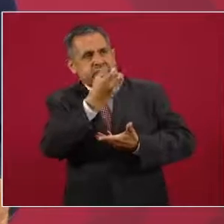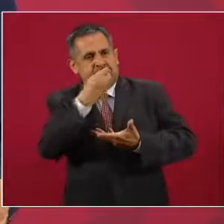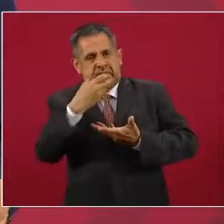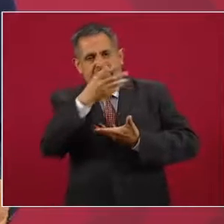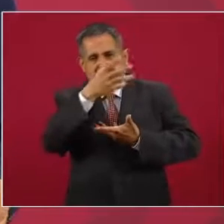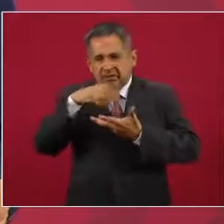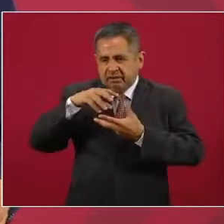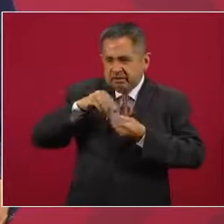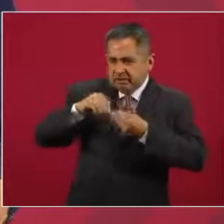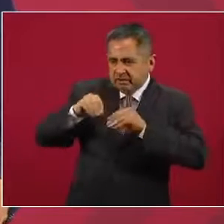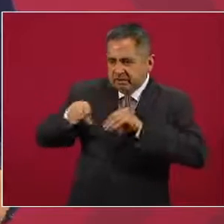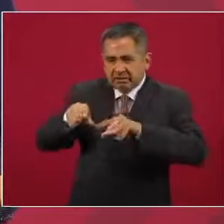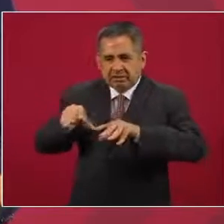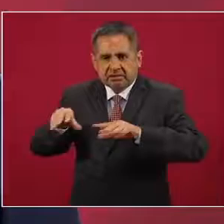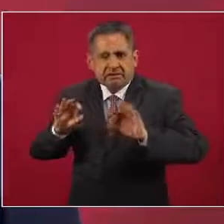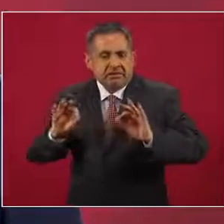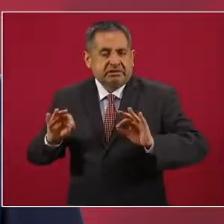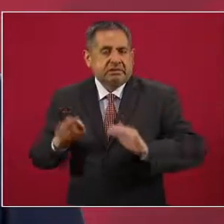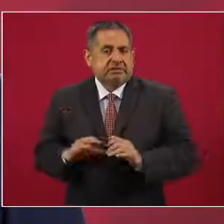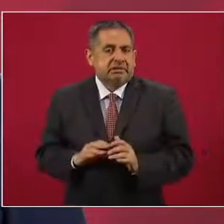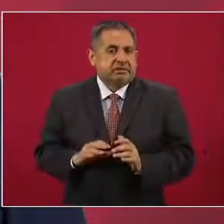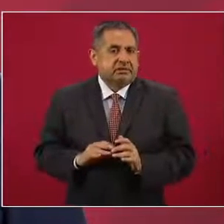llegándole a